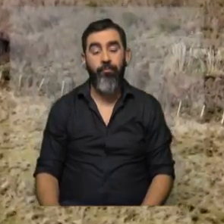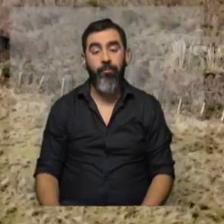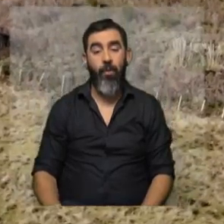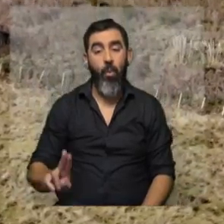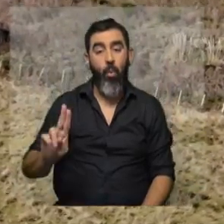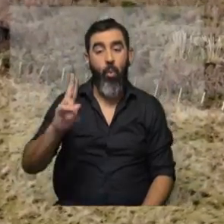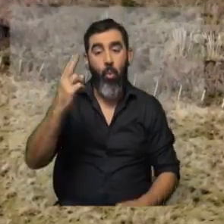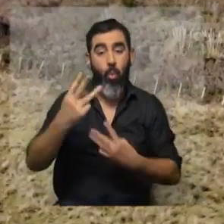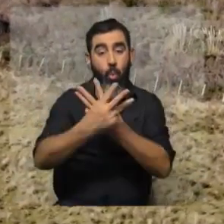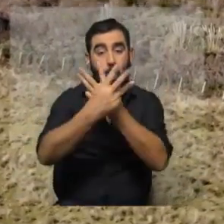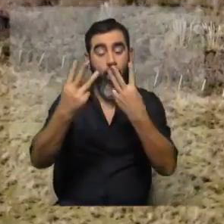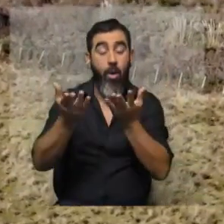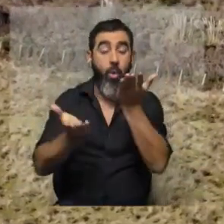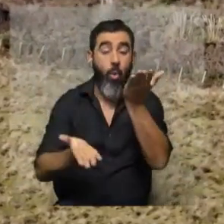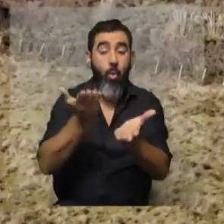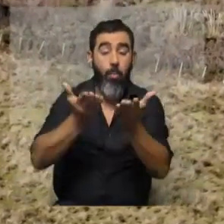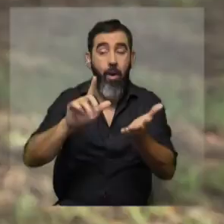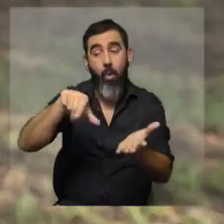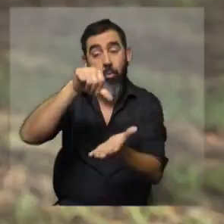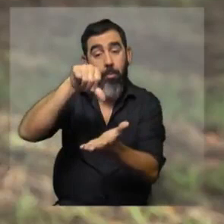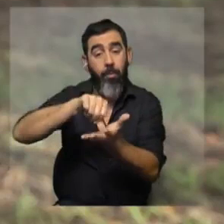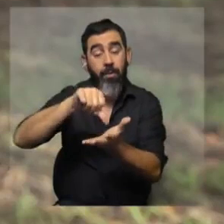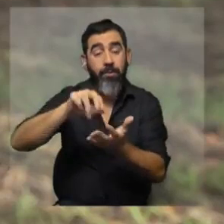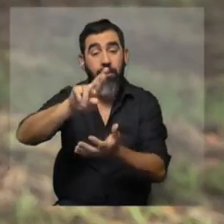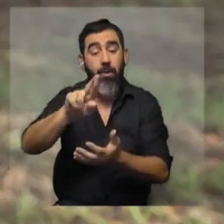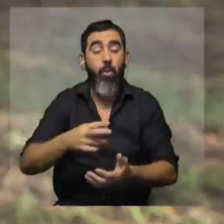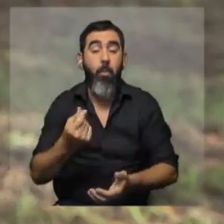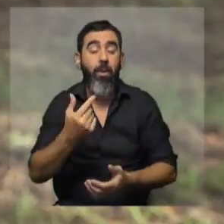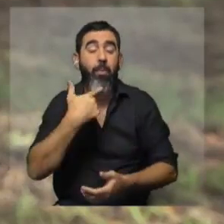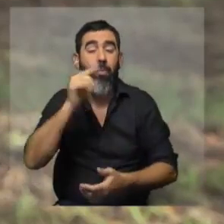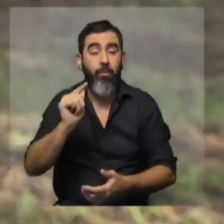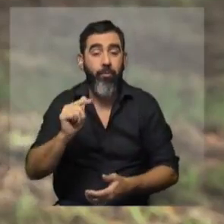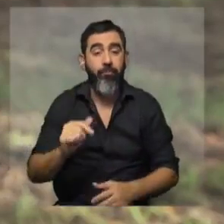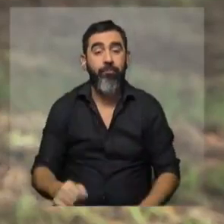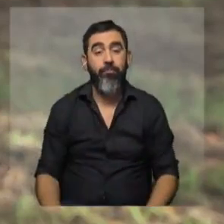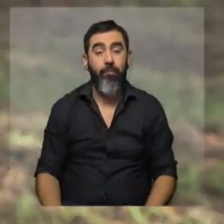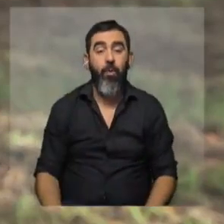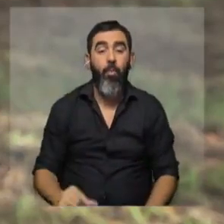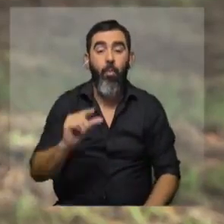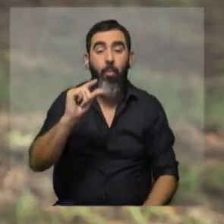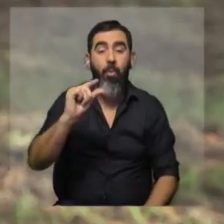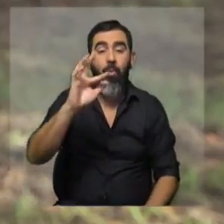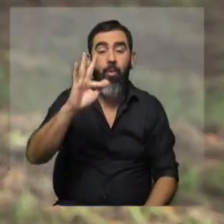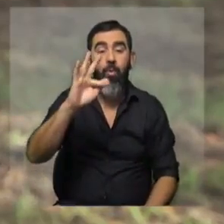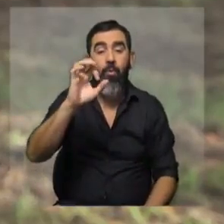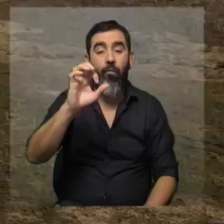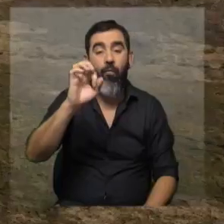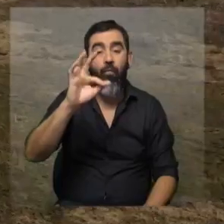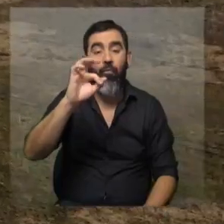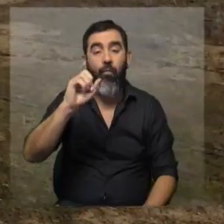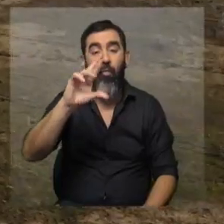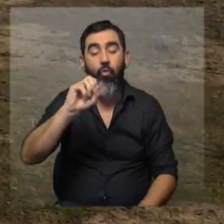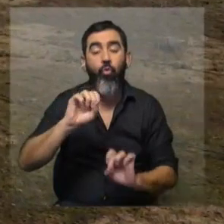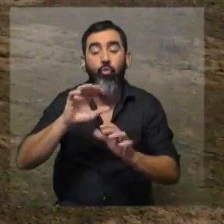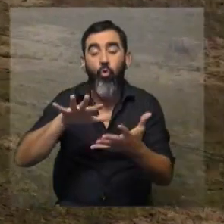Uruguay en general, en comparación con la región del Río de la Plata, tiene poco fósforo, salvo las zonas